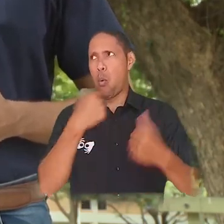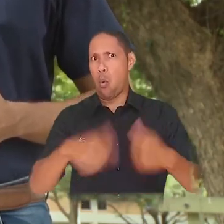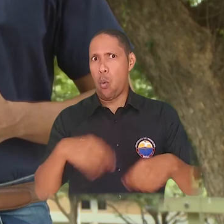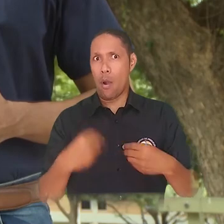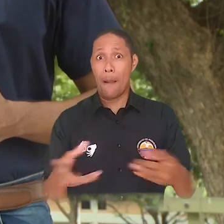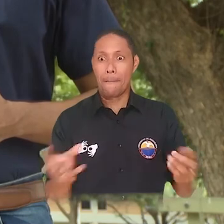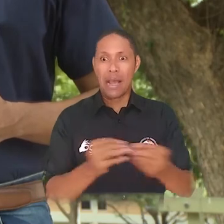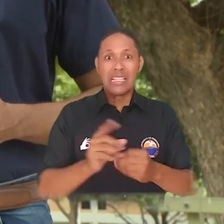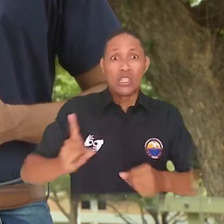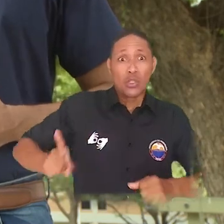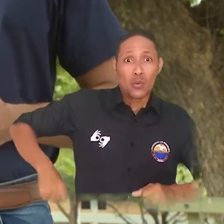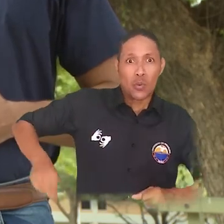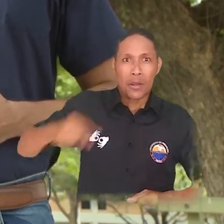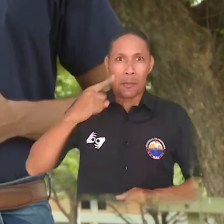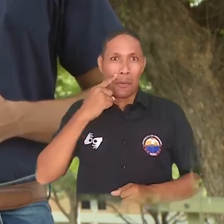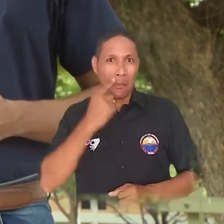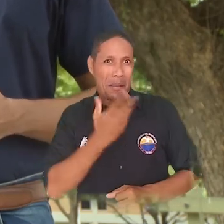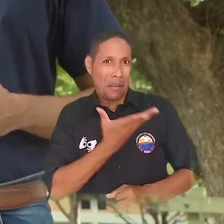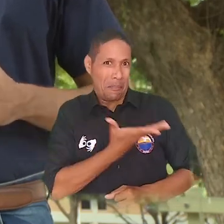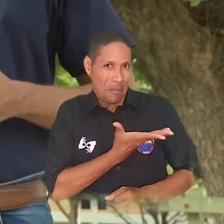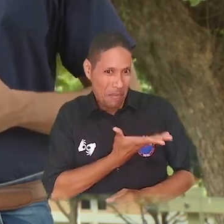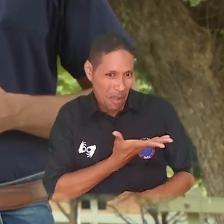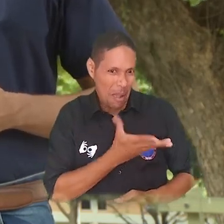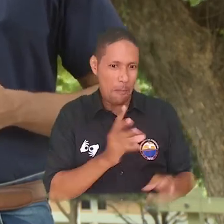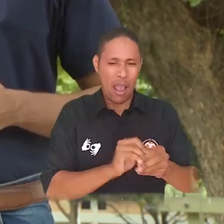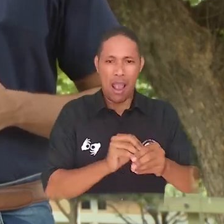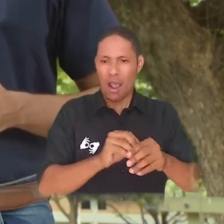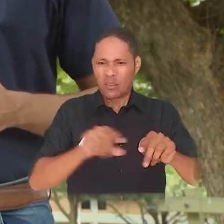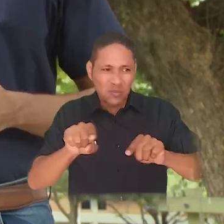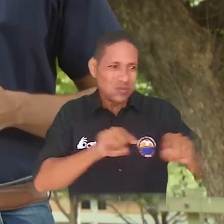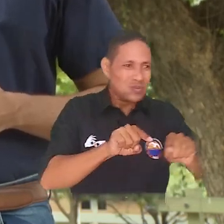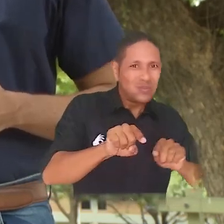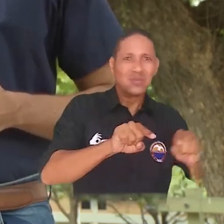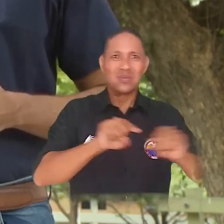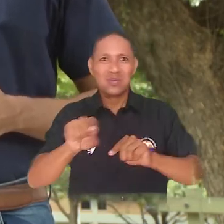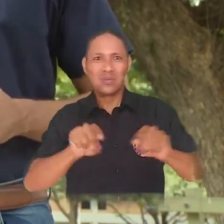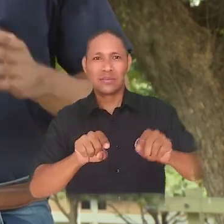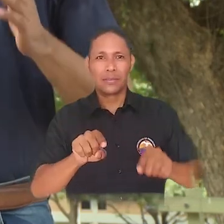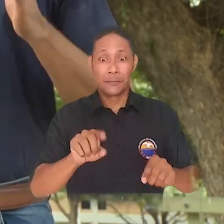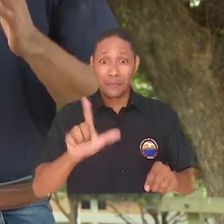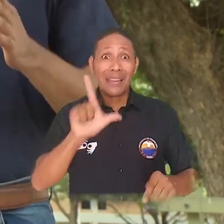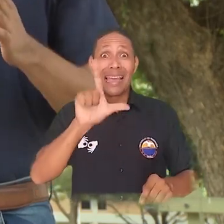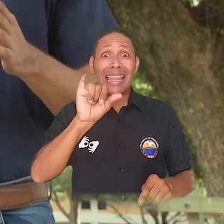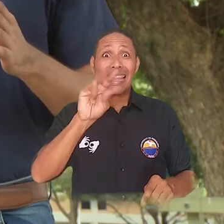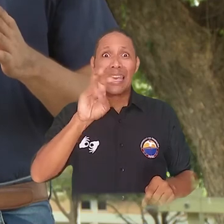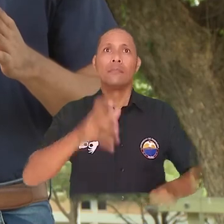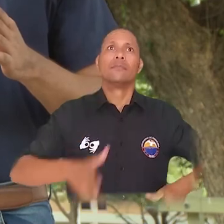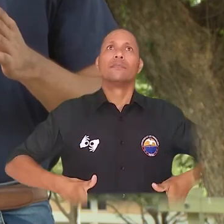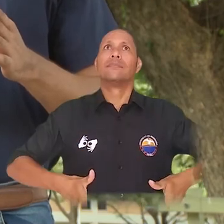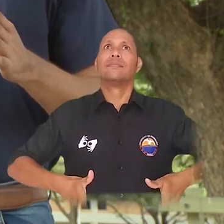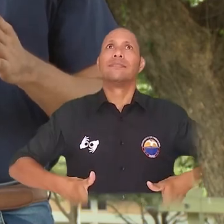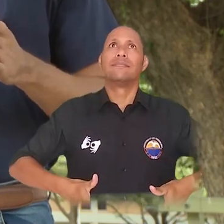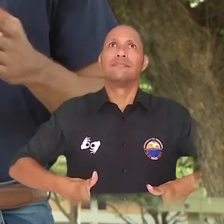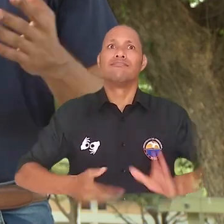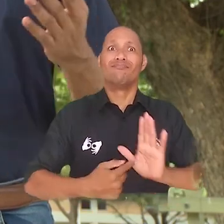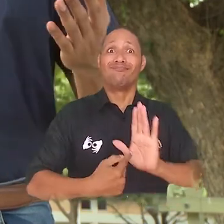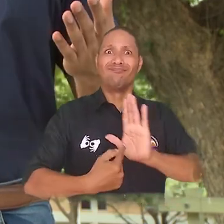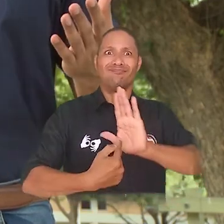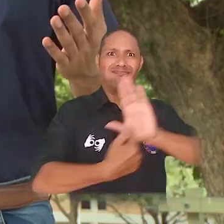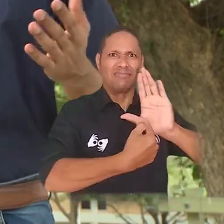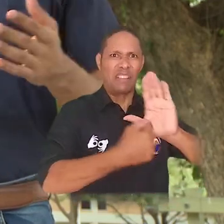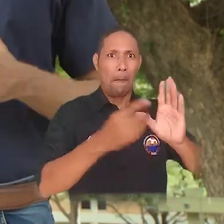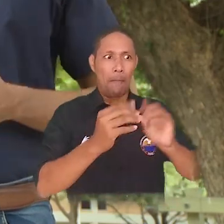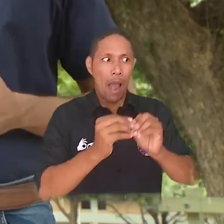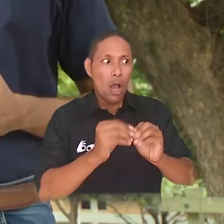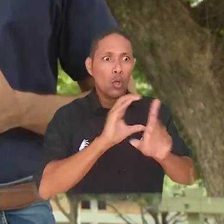presentación de la Escuela de Padres, reconocimientos, concursos de hashtag entre facultades, el robot LIED como protagonista y